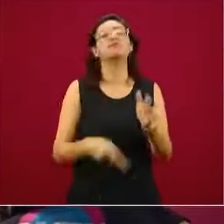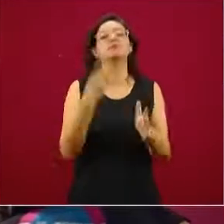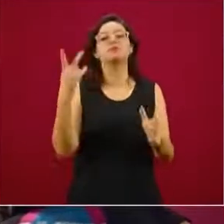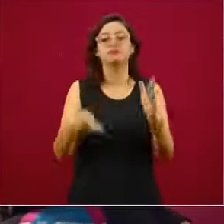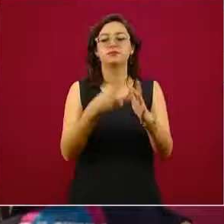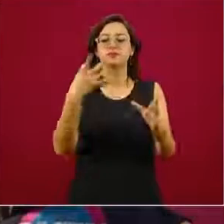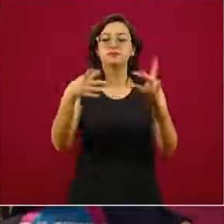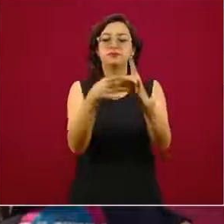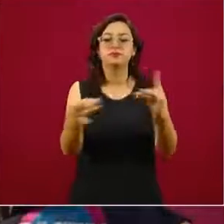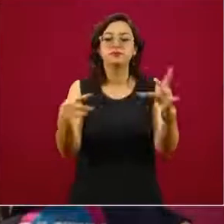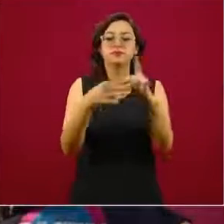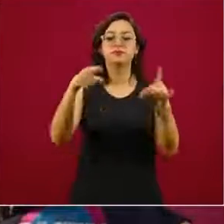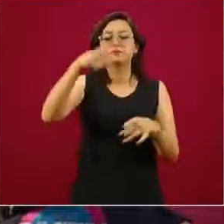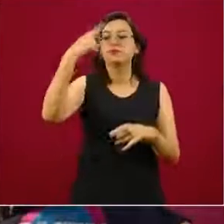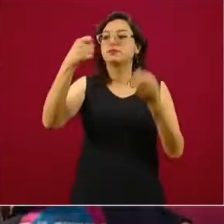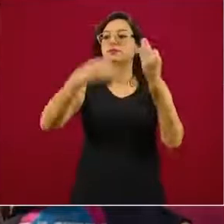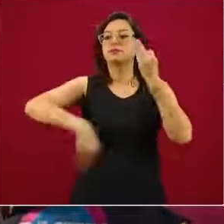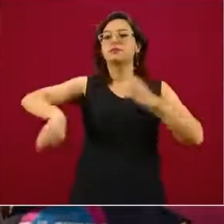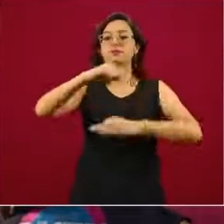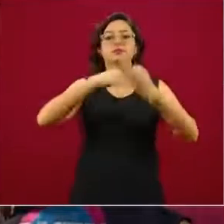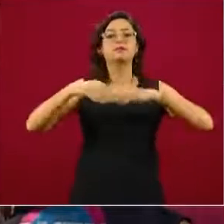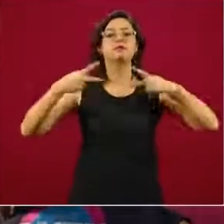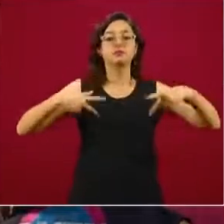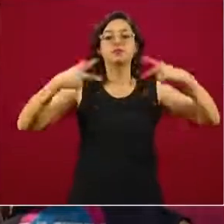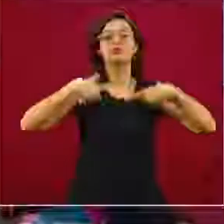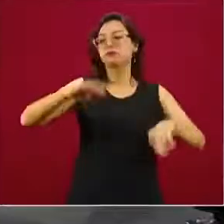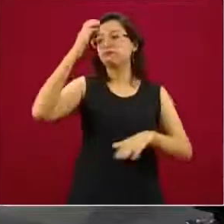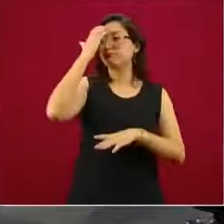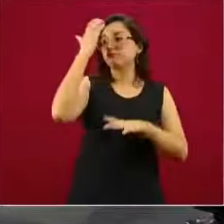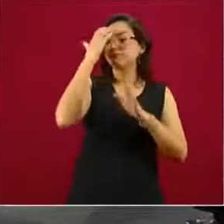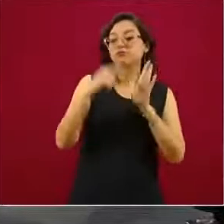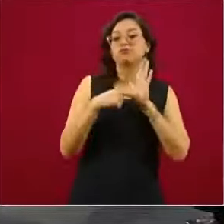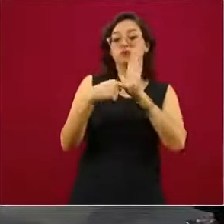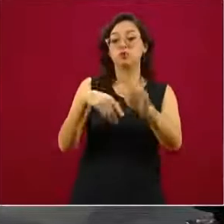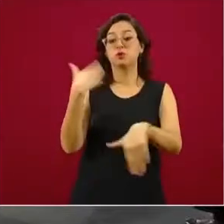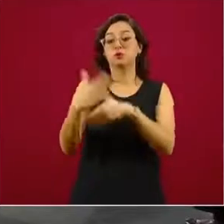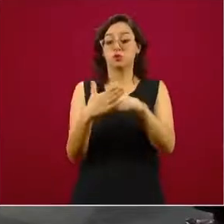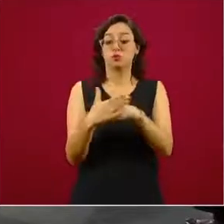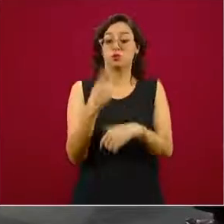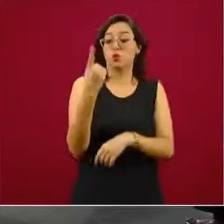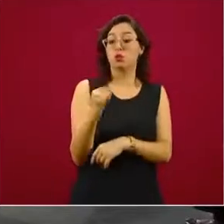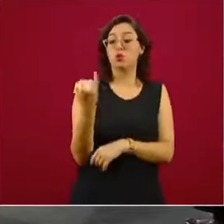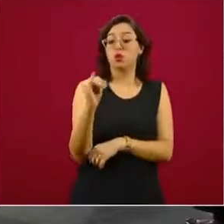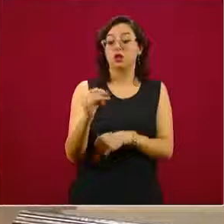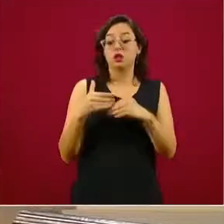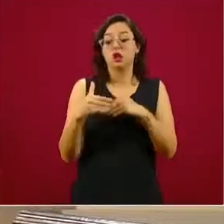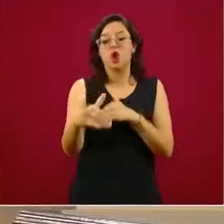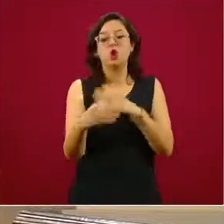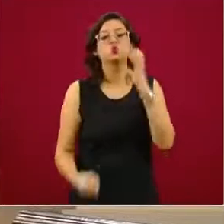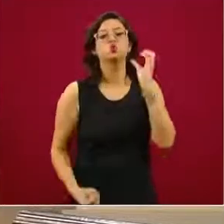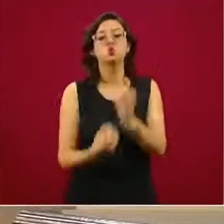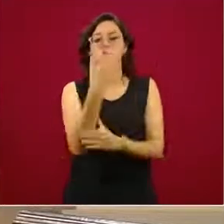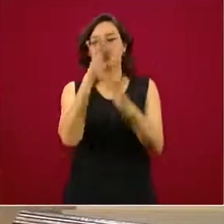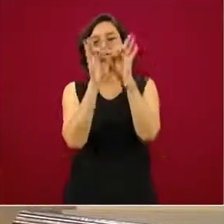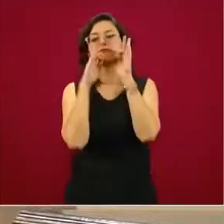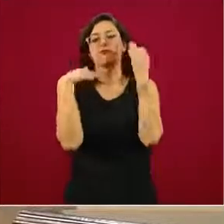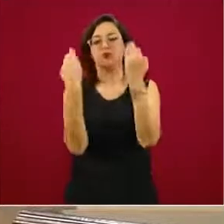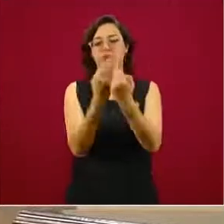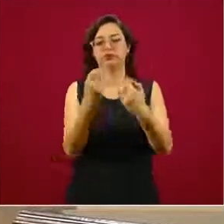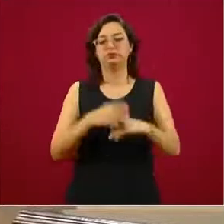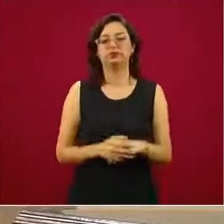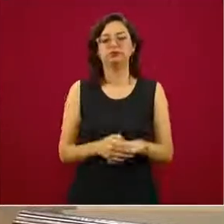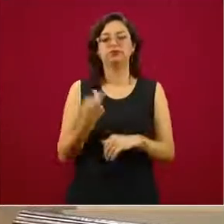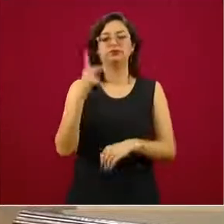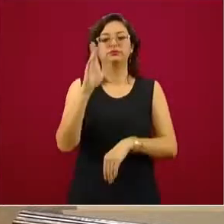explicándolo para que todo mundo sepa, ahora que llegue el 1 de junio, a qué es a lo que se tiene que encontrar. Y